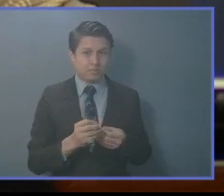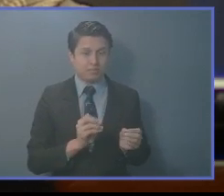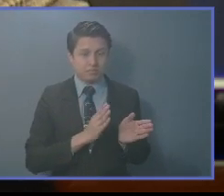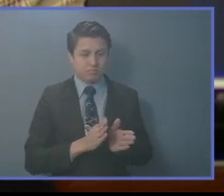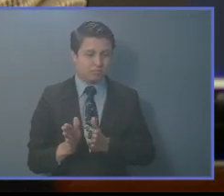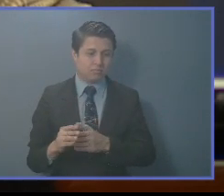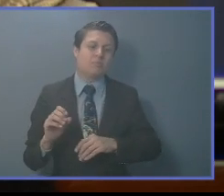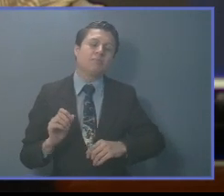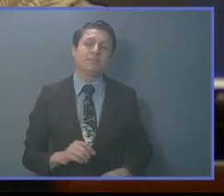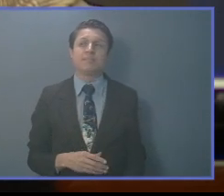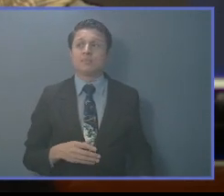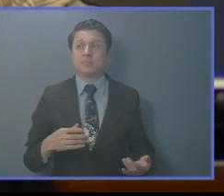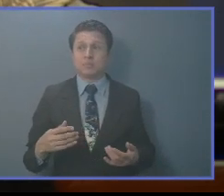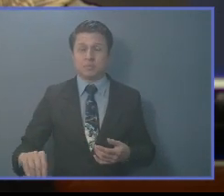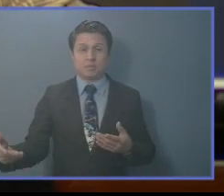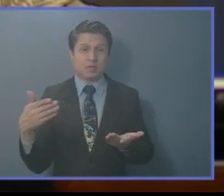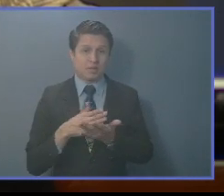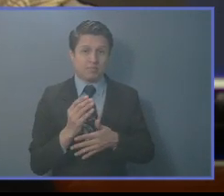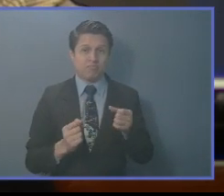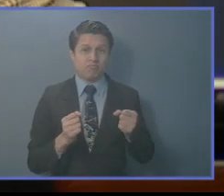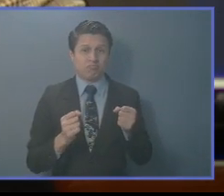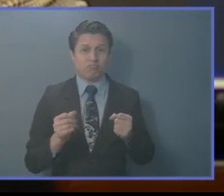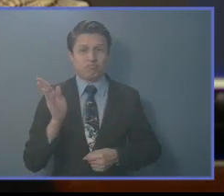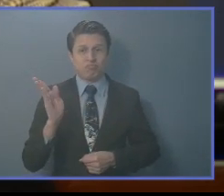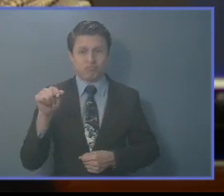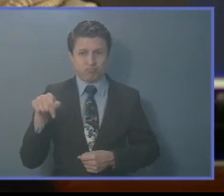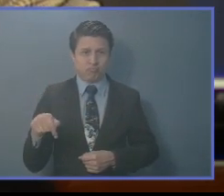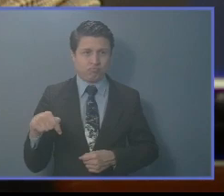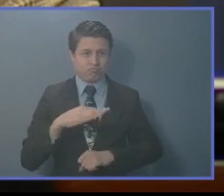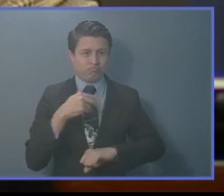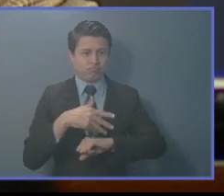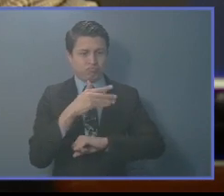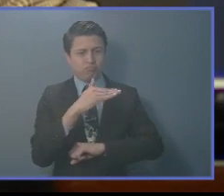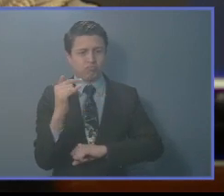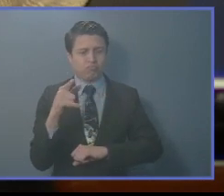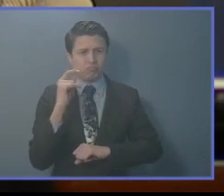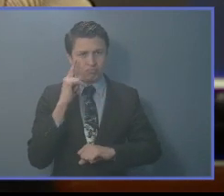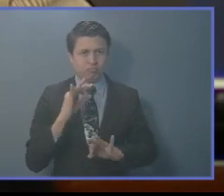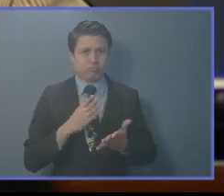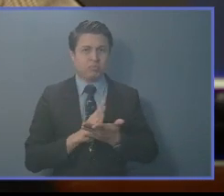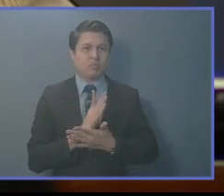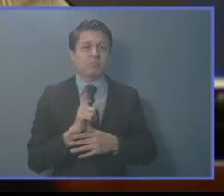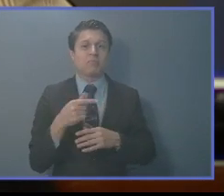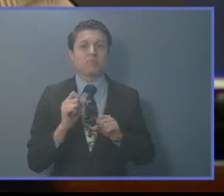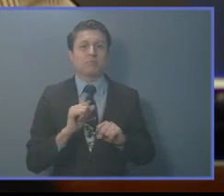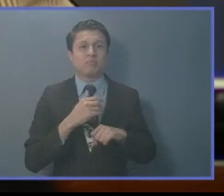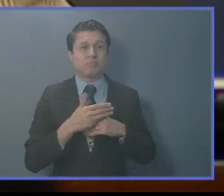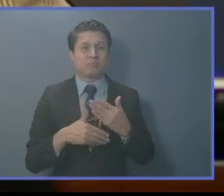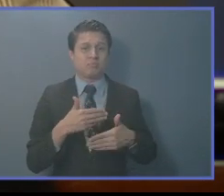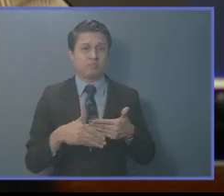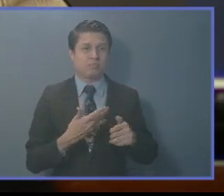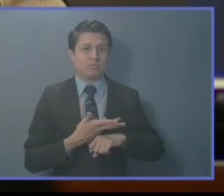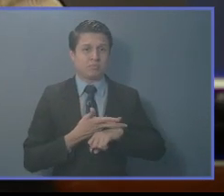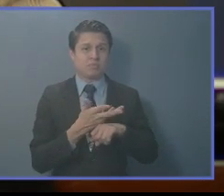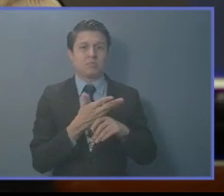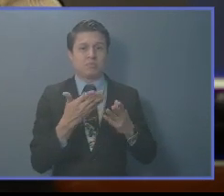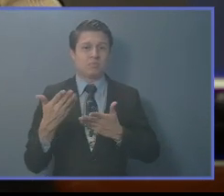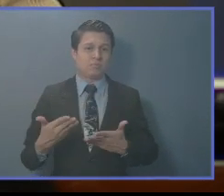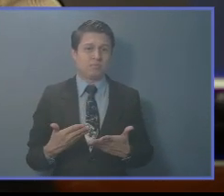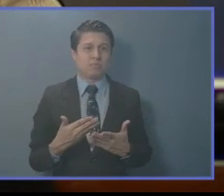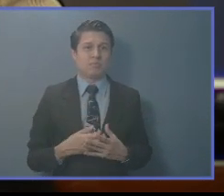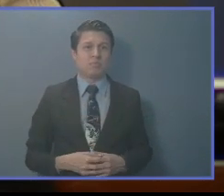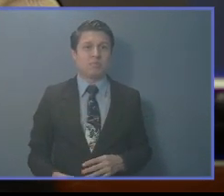terrestres podrán operar para la repatriación de los salvadoreños y su familia nuclear que se encuentren en el exterior para el transporte de carga y servicios postales